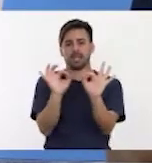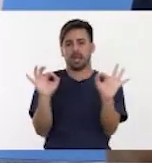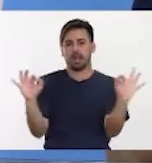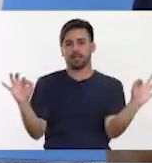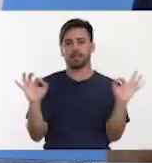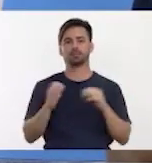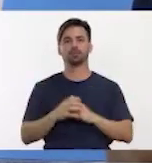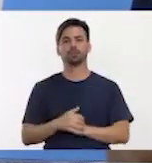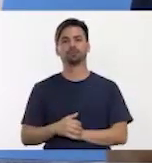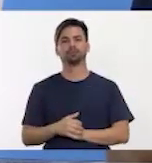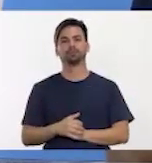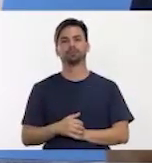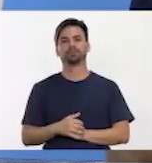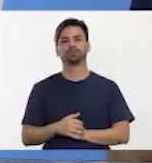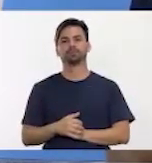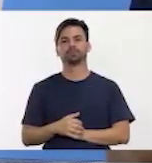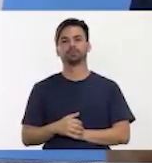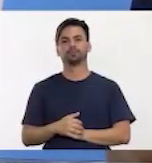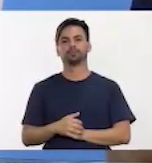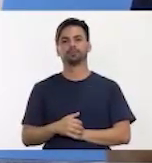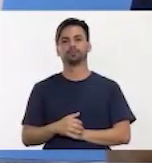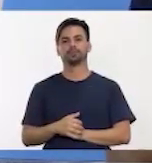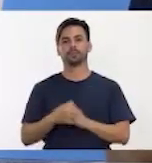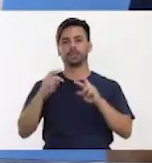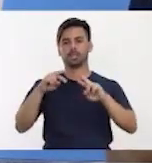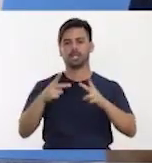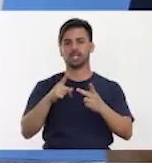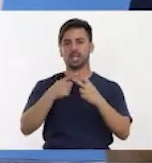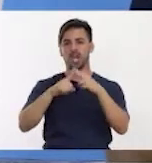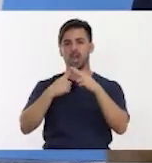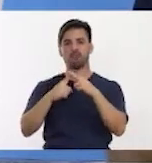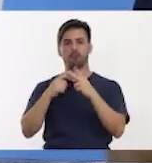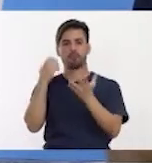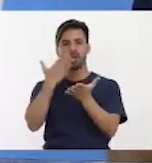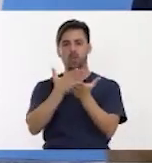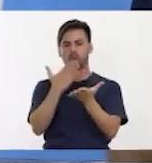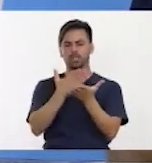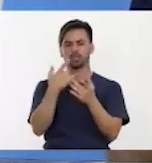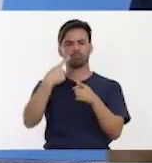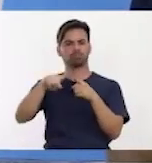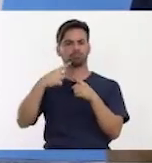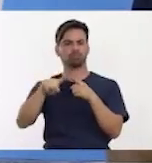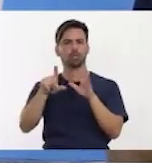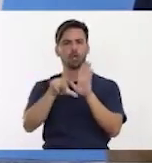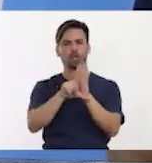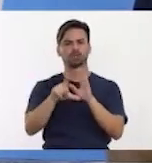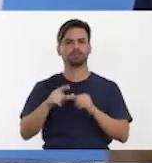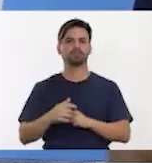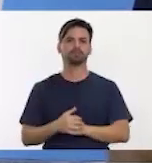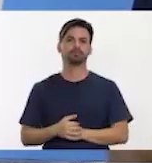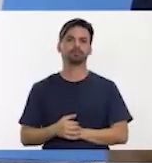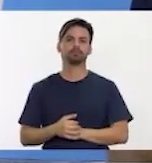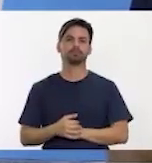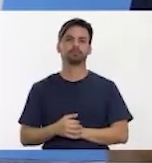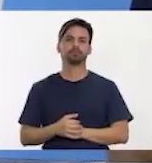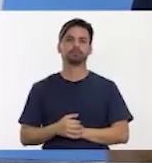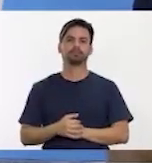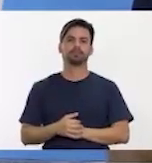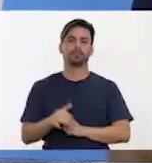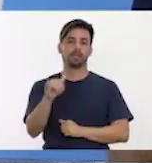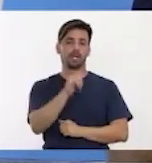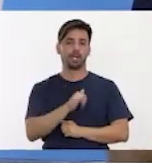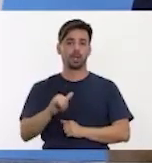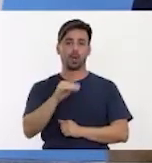saneamiento, la de reforma de la educación, entre otras.